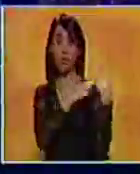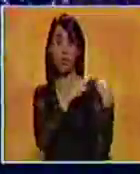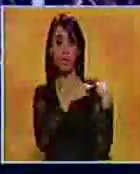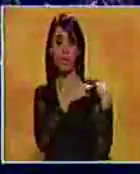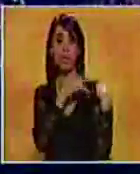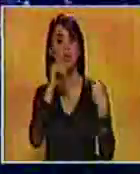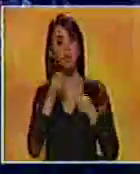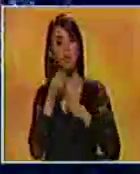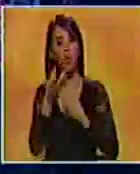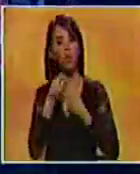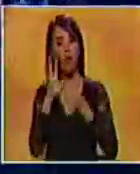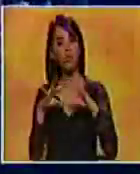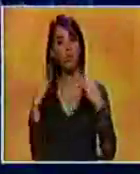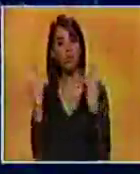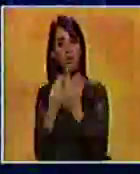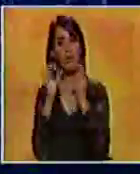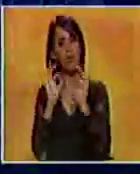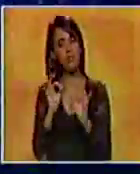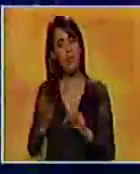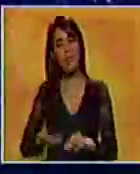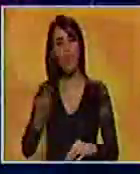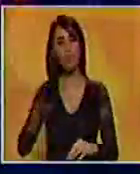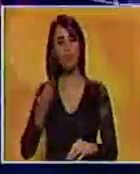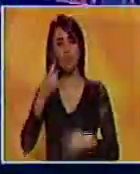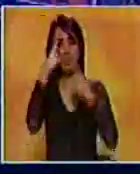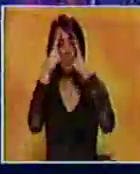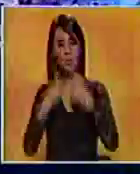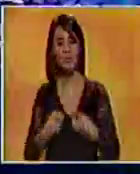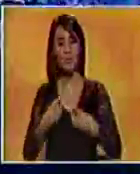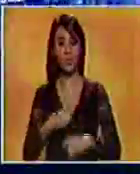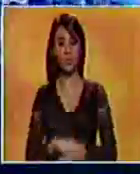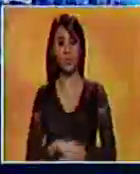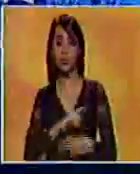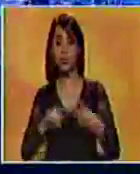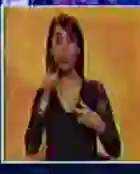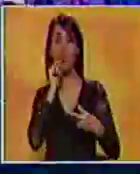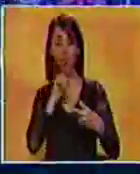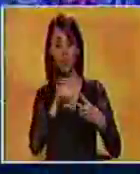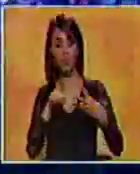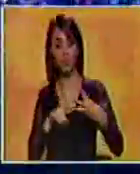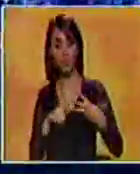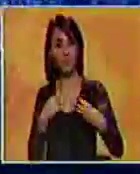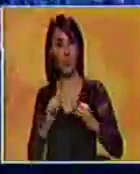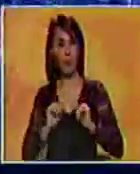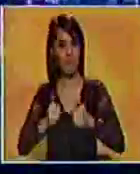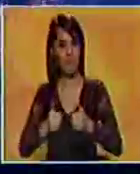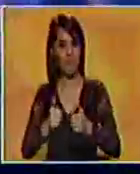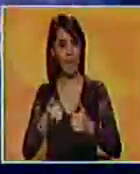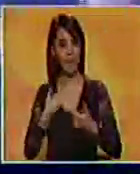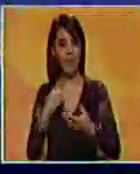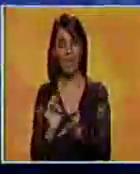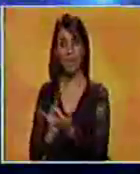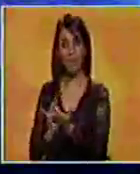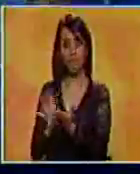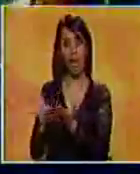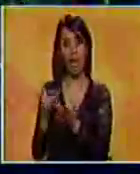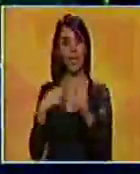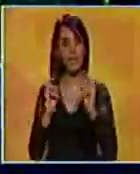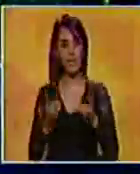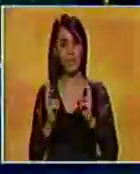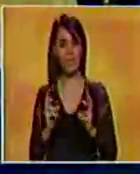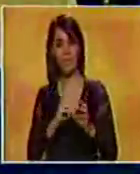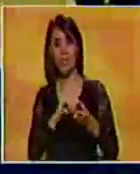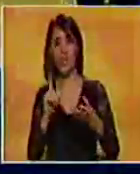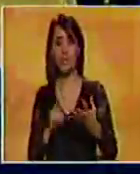y contar que su familia ha sido la clave en su carrera. Ozuna y Bad Bunny encendieron los premios con el éxito Te Boté, y Sofía Reyes,